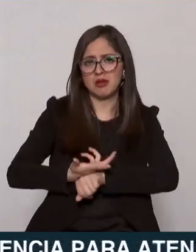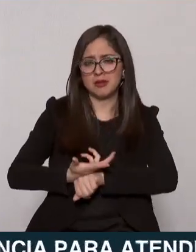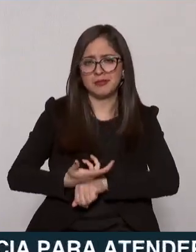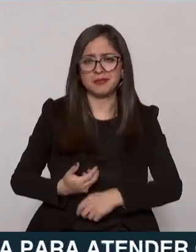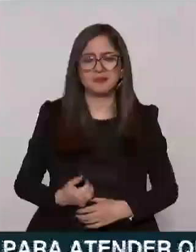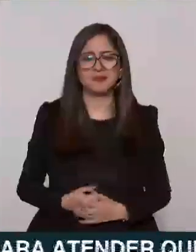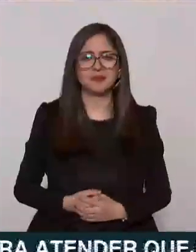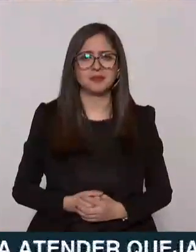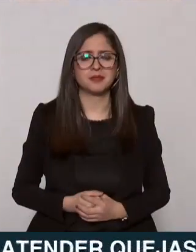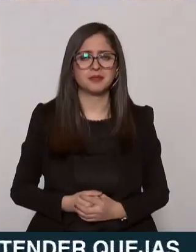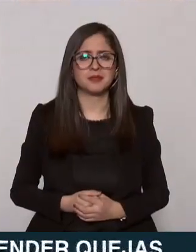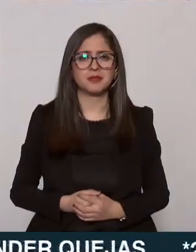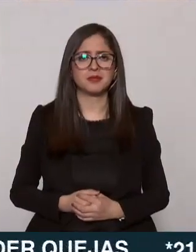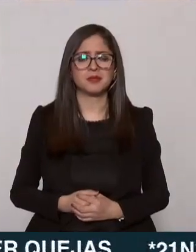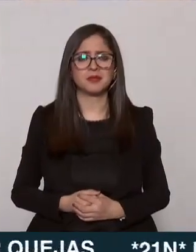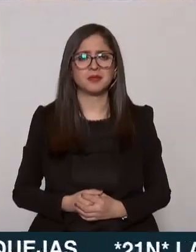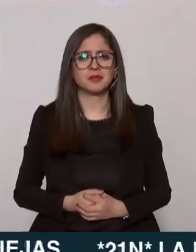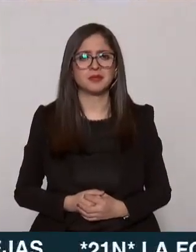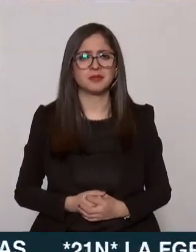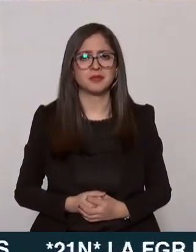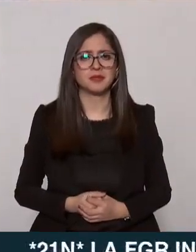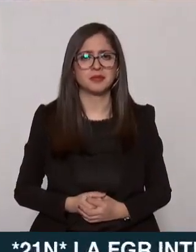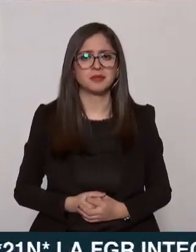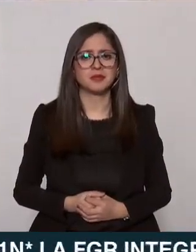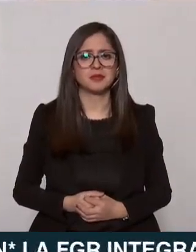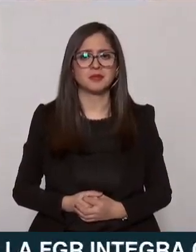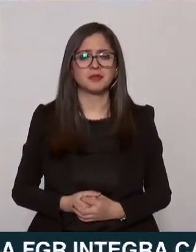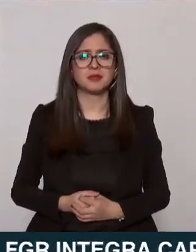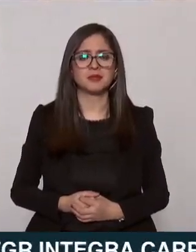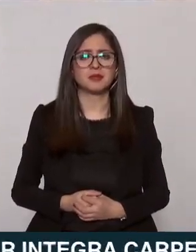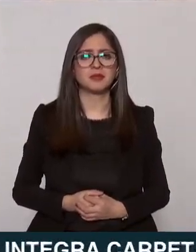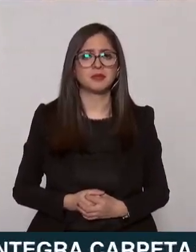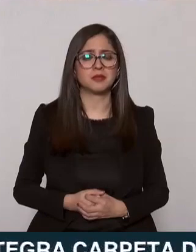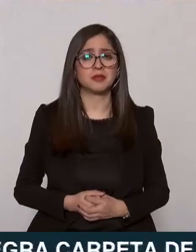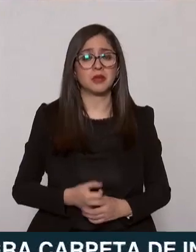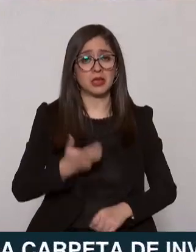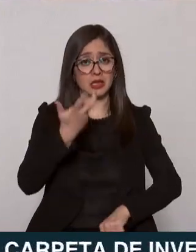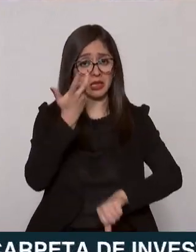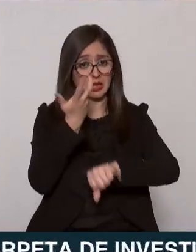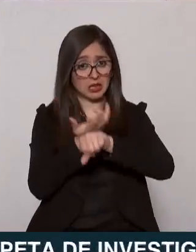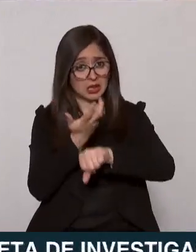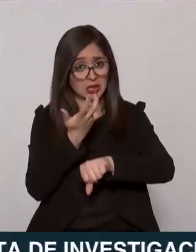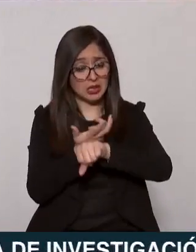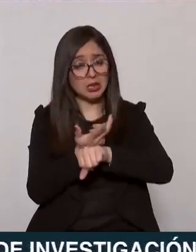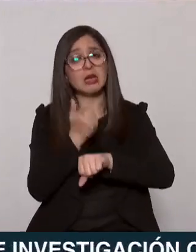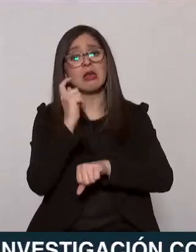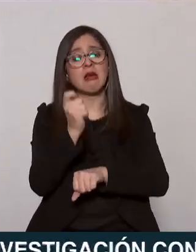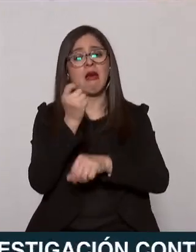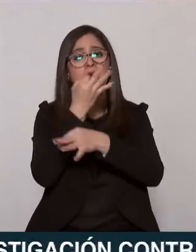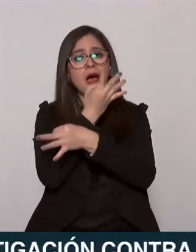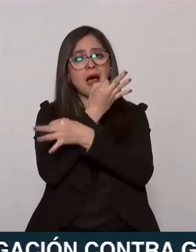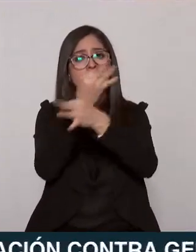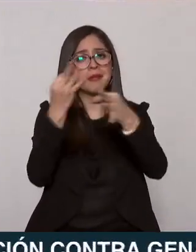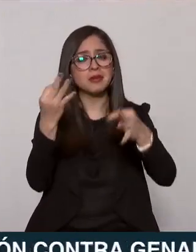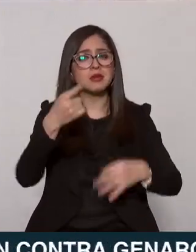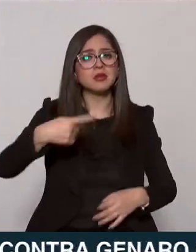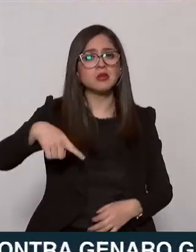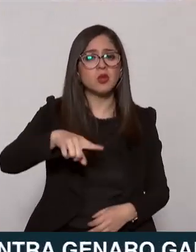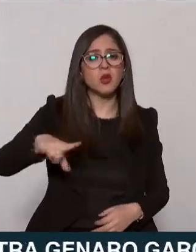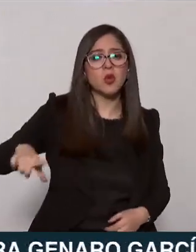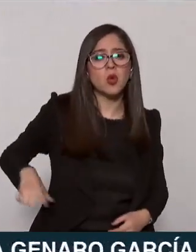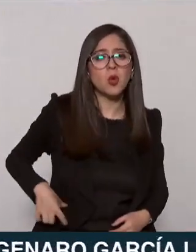cuestión es la siguiente, que Estados Unidos está diciéndole o le está mandando un mensaje al